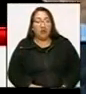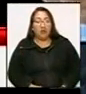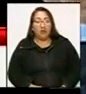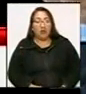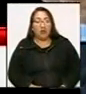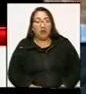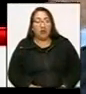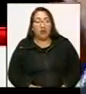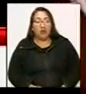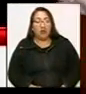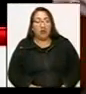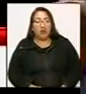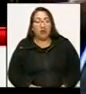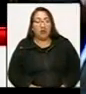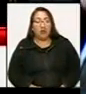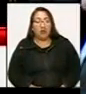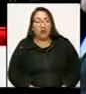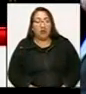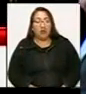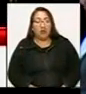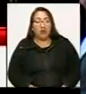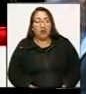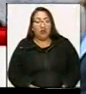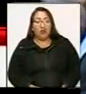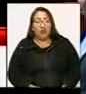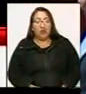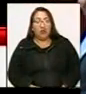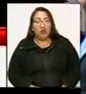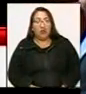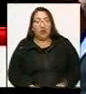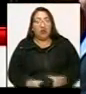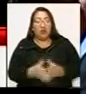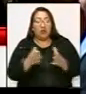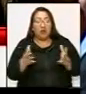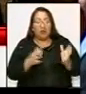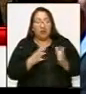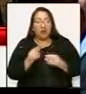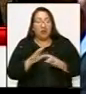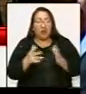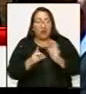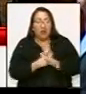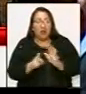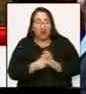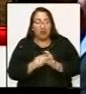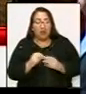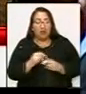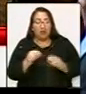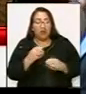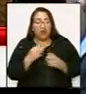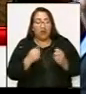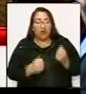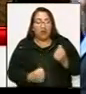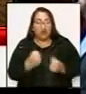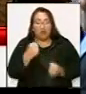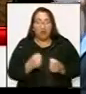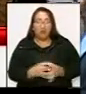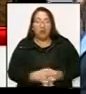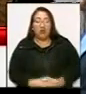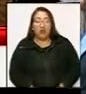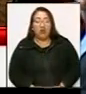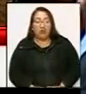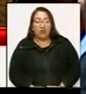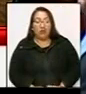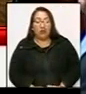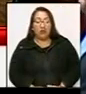tal vez ese beneficio. Ahora entendamos que la gran parte de la informalidad en estos medios de transportes me parece que están